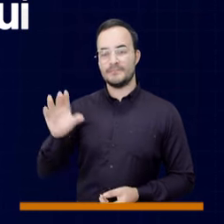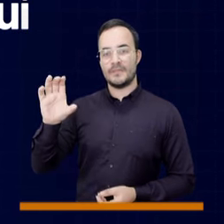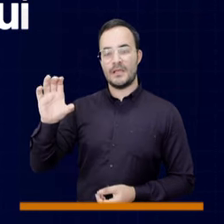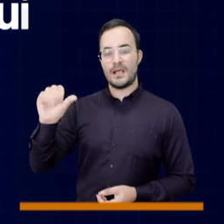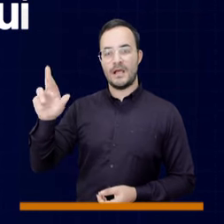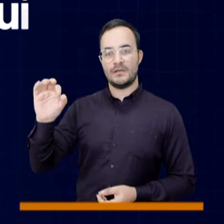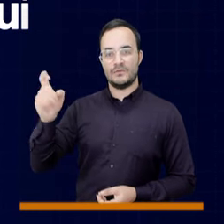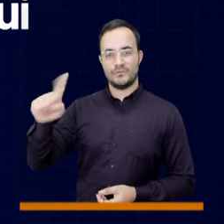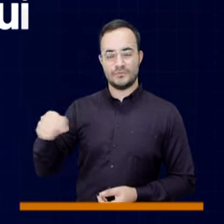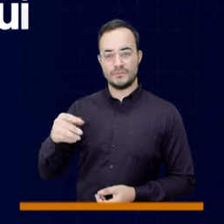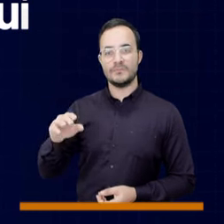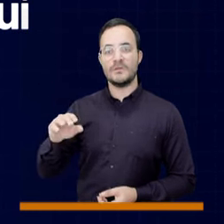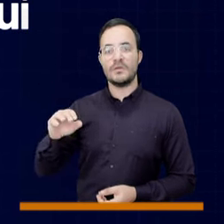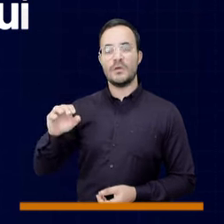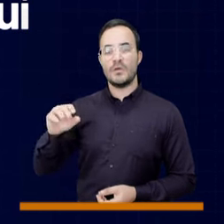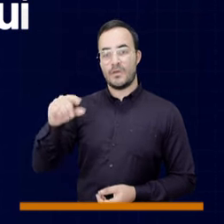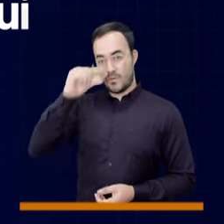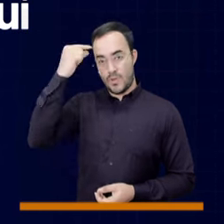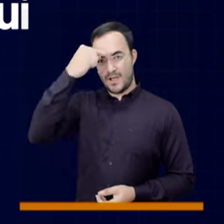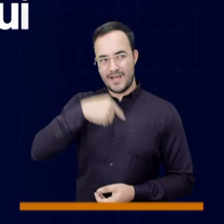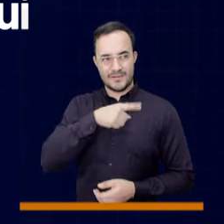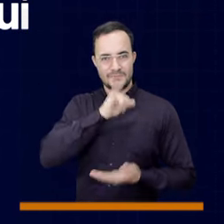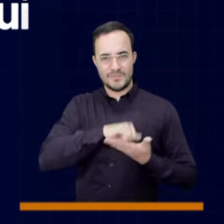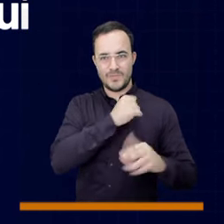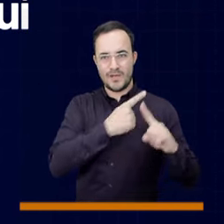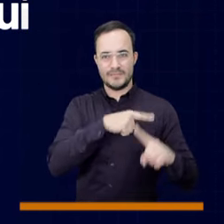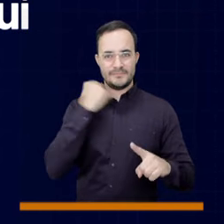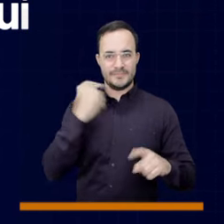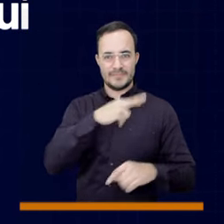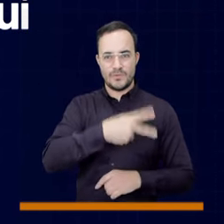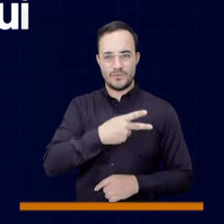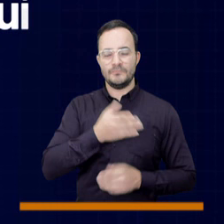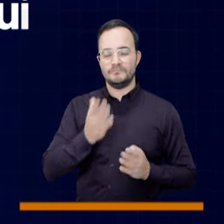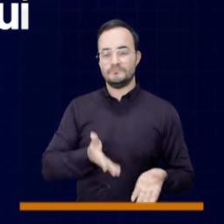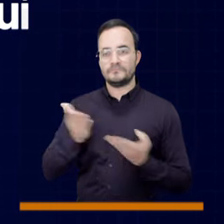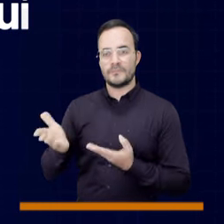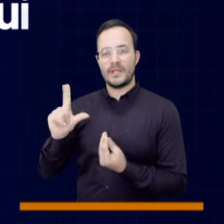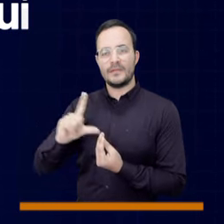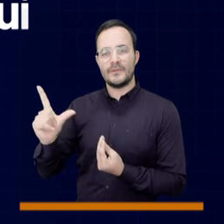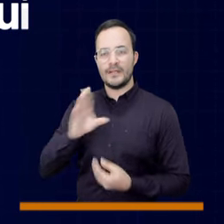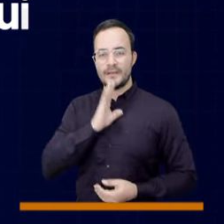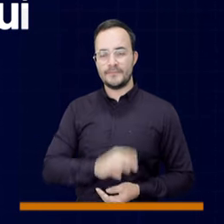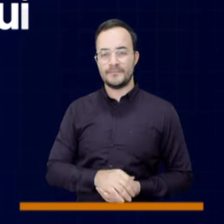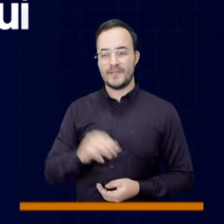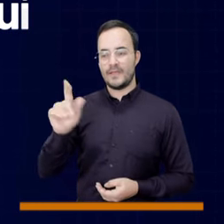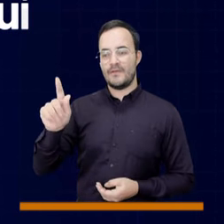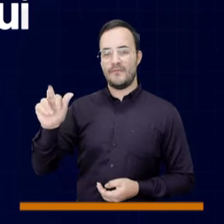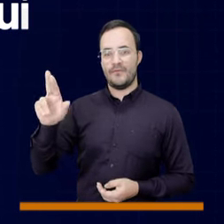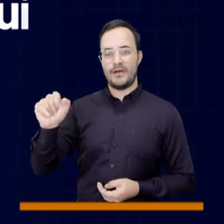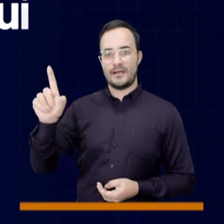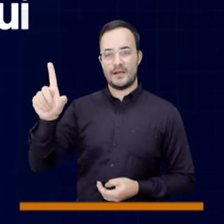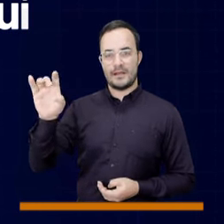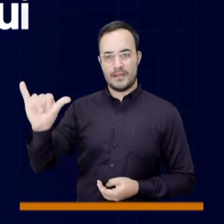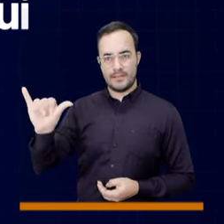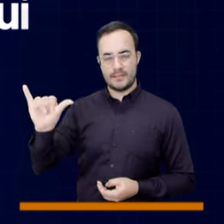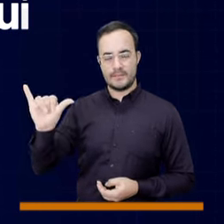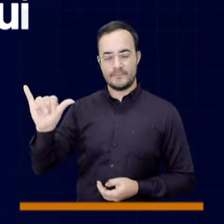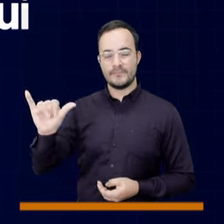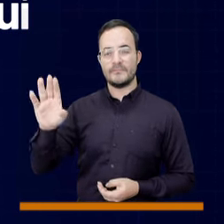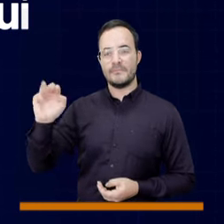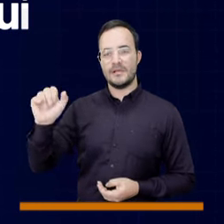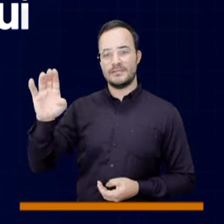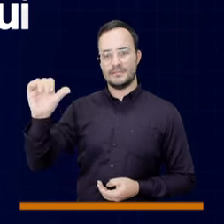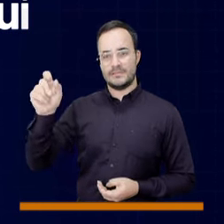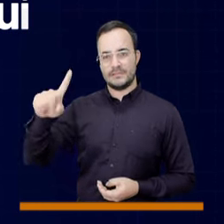independientes, Carlos Alberto Gutiérrez y Juan Carlos Upegui. Por estatuto de oposición, se acepta la curul. Por el Partido Liberal,